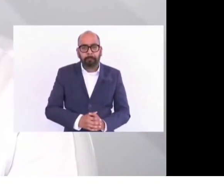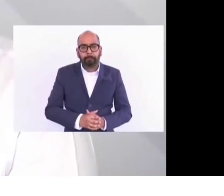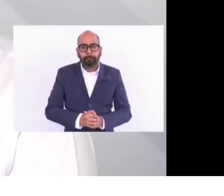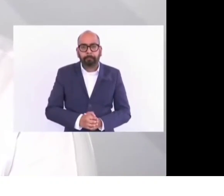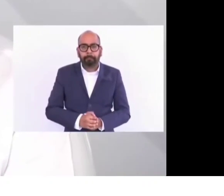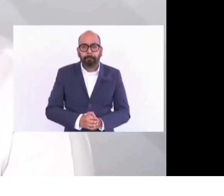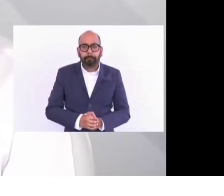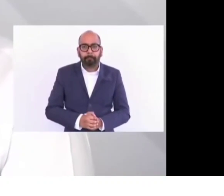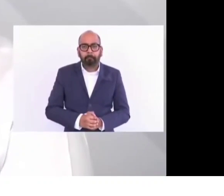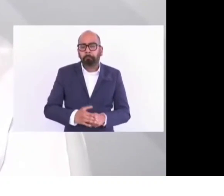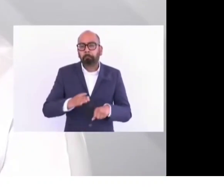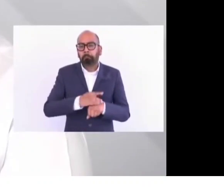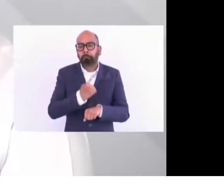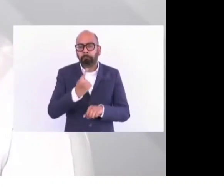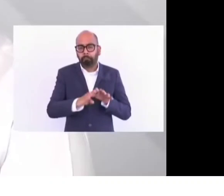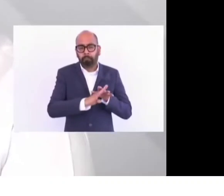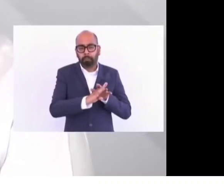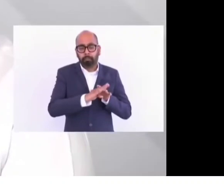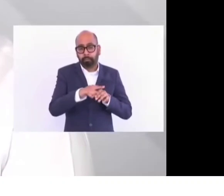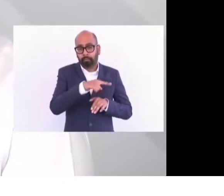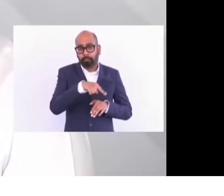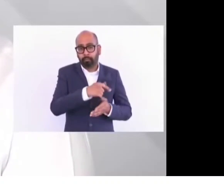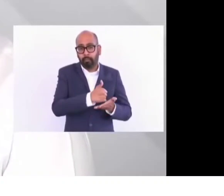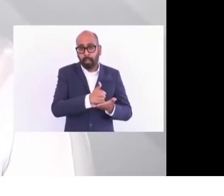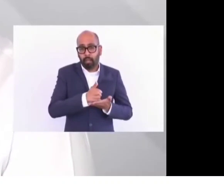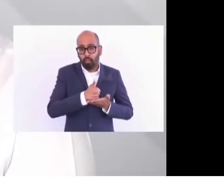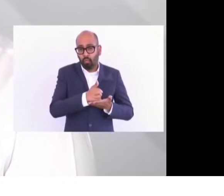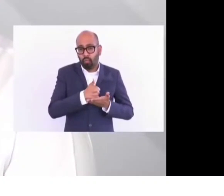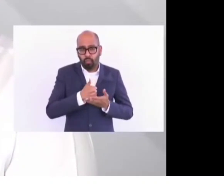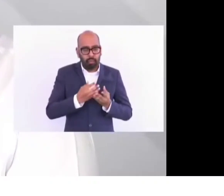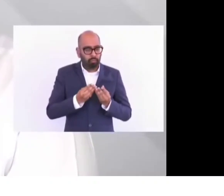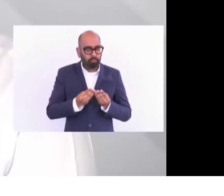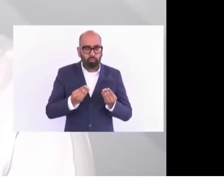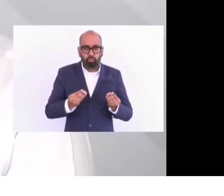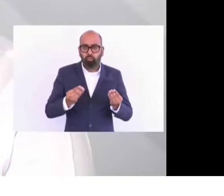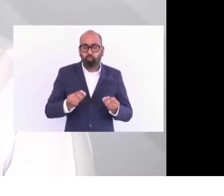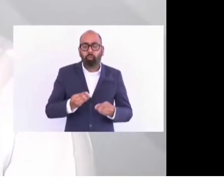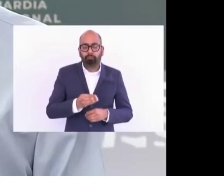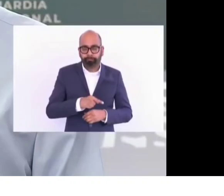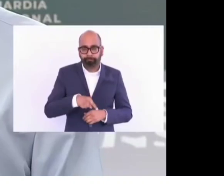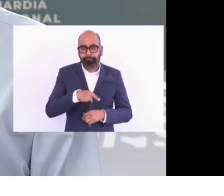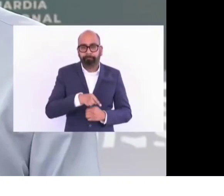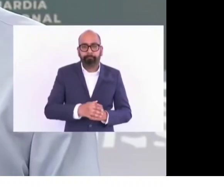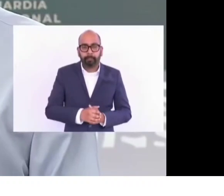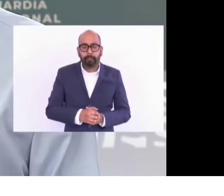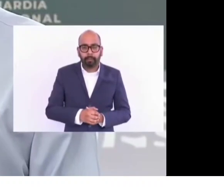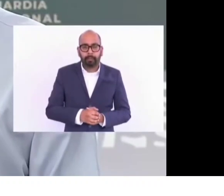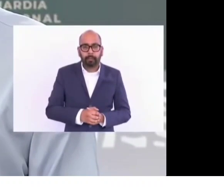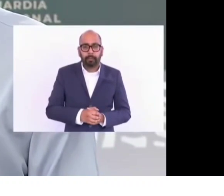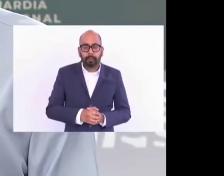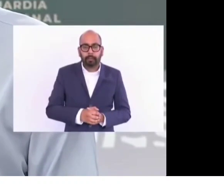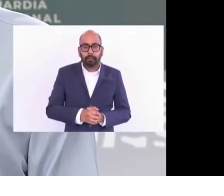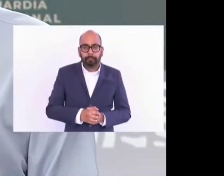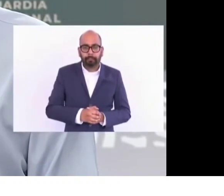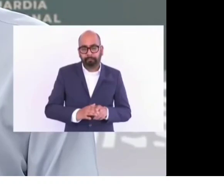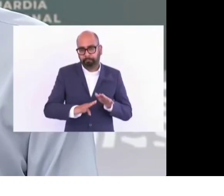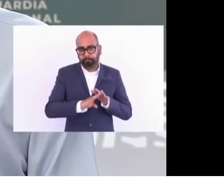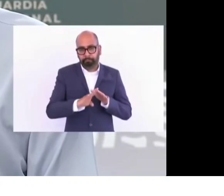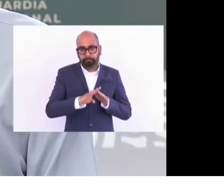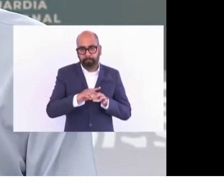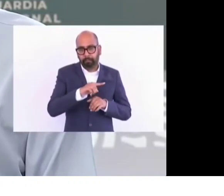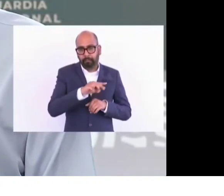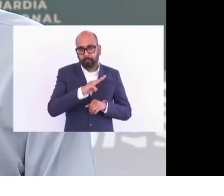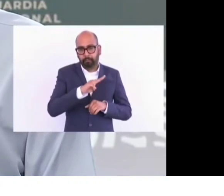nos ayudan mucho, mucho, mucho, mucho nuestros paisanos michoacanos,